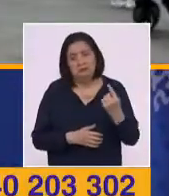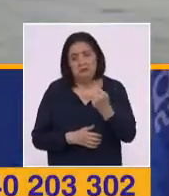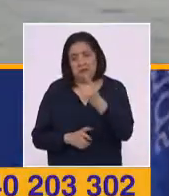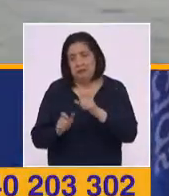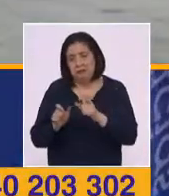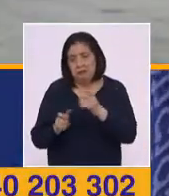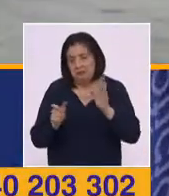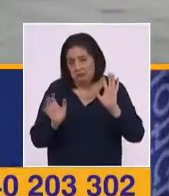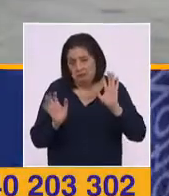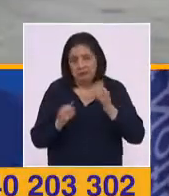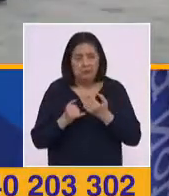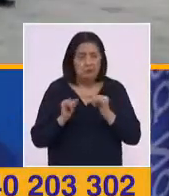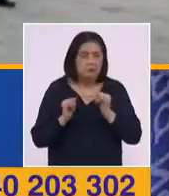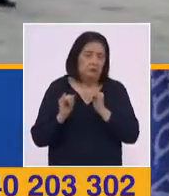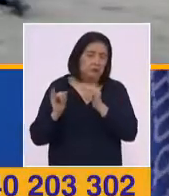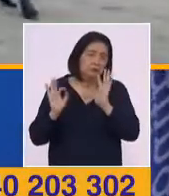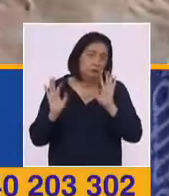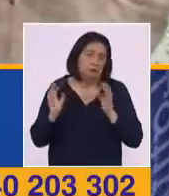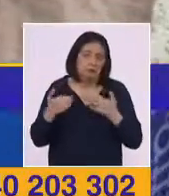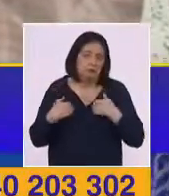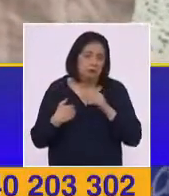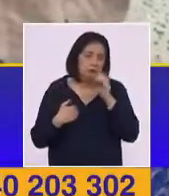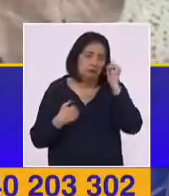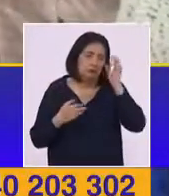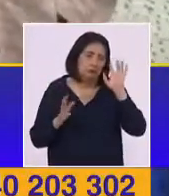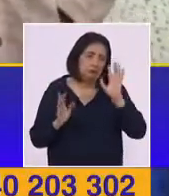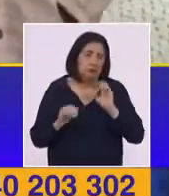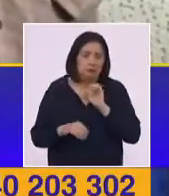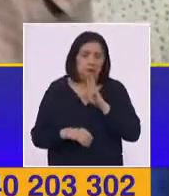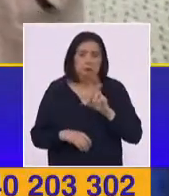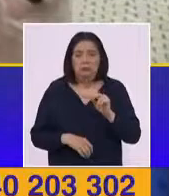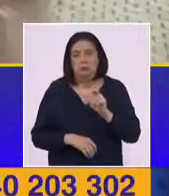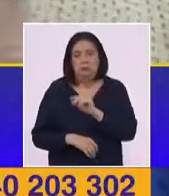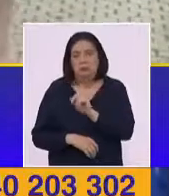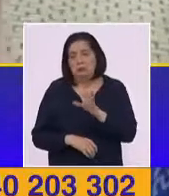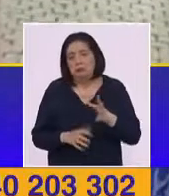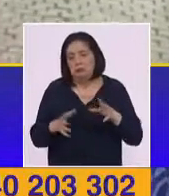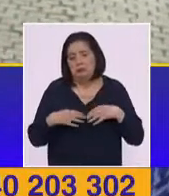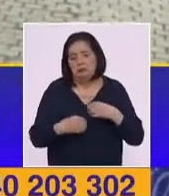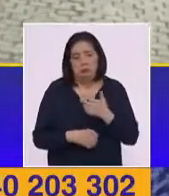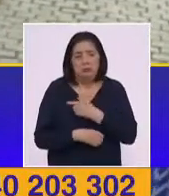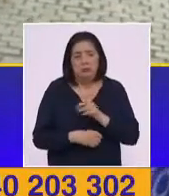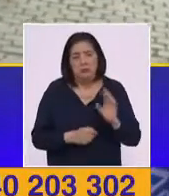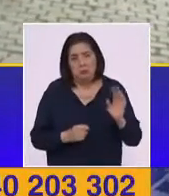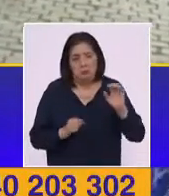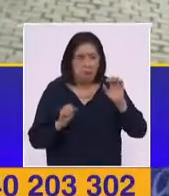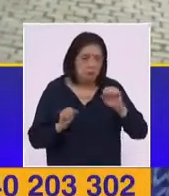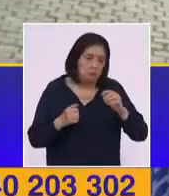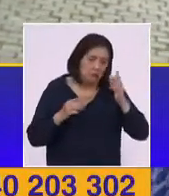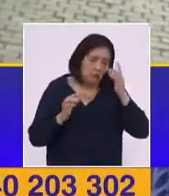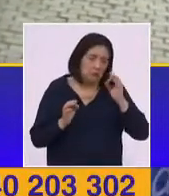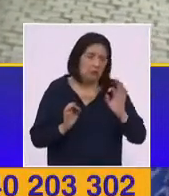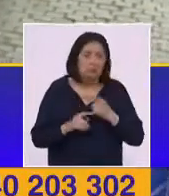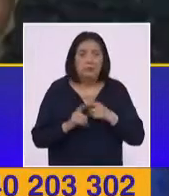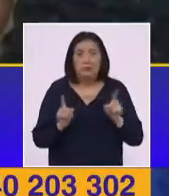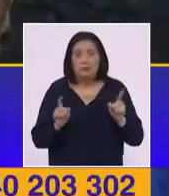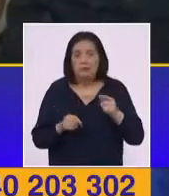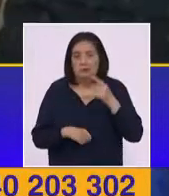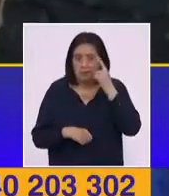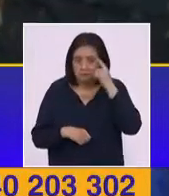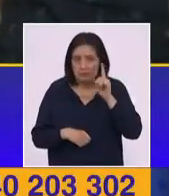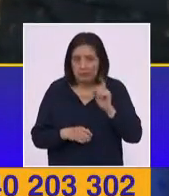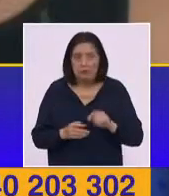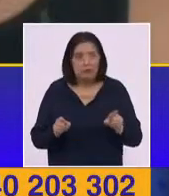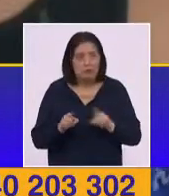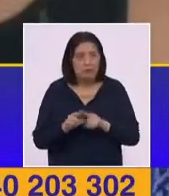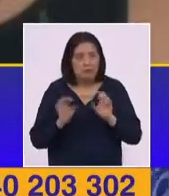es totalmente independiente y tiene total derecho de decir que no acepta una vacuna o de seguir por su cuenta, pero tenemos que tener en cuenta que eso